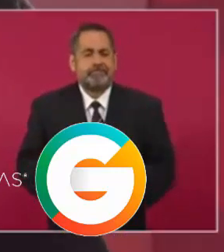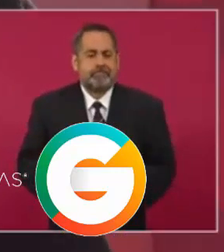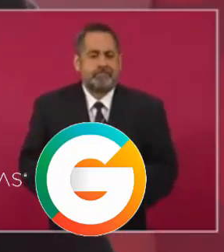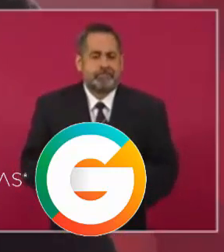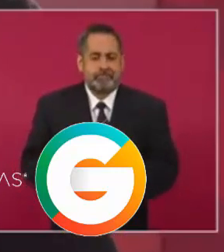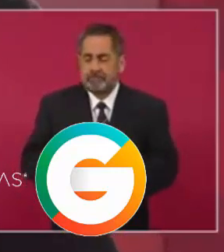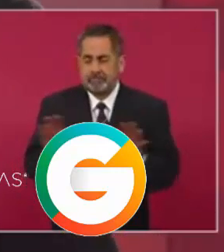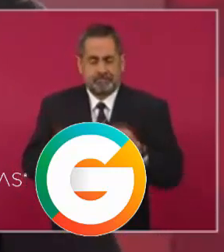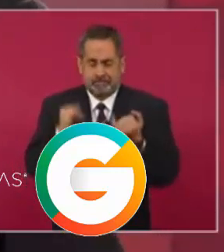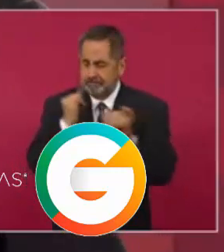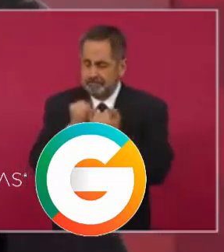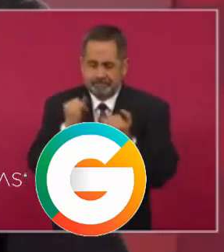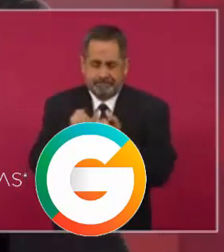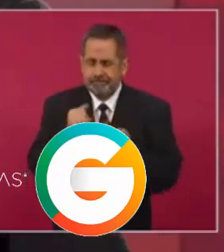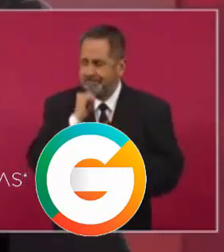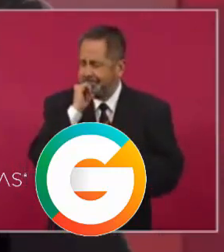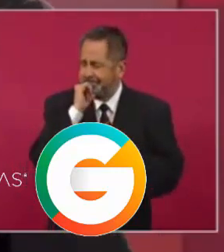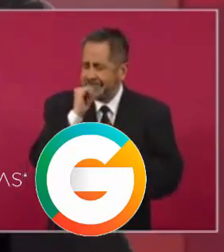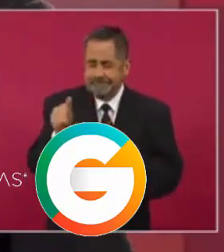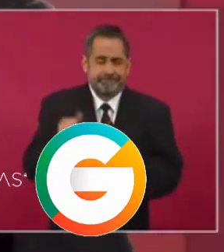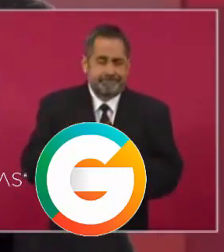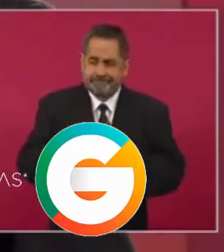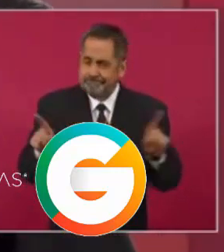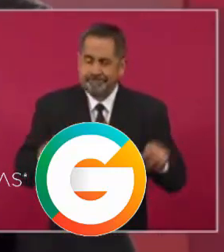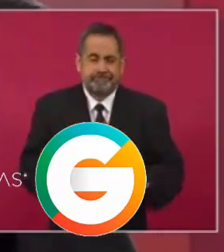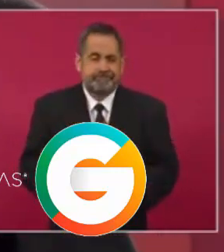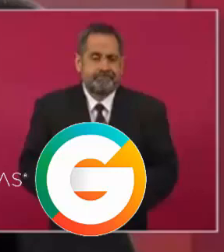no somos iguales.